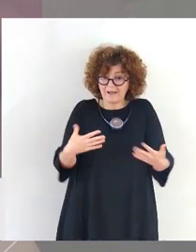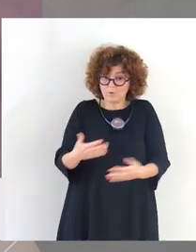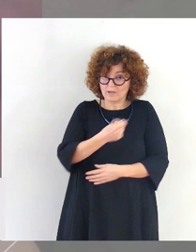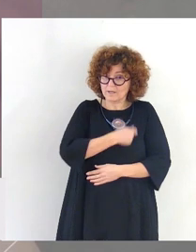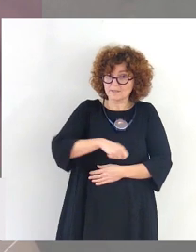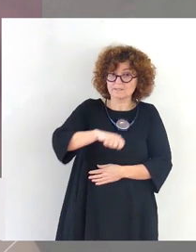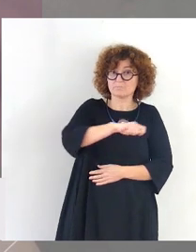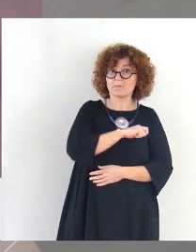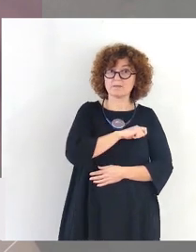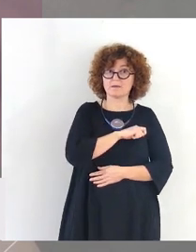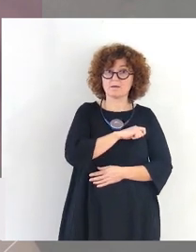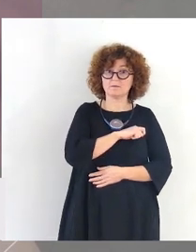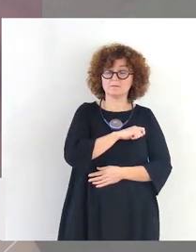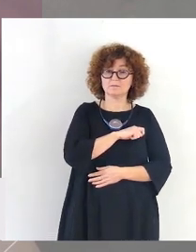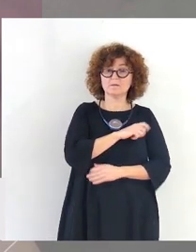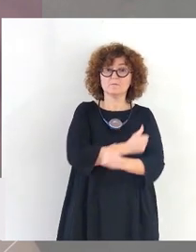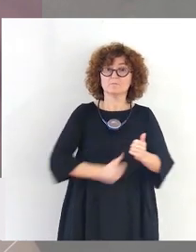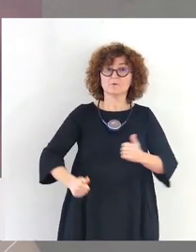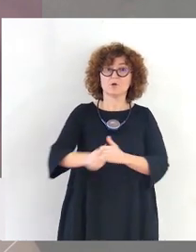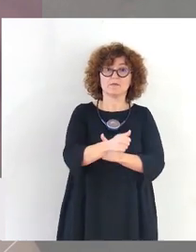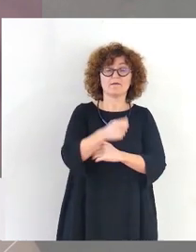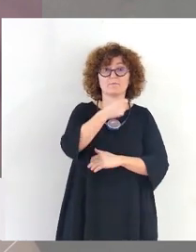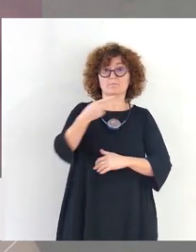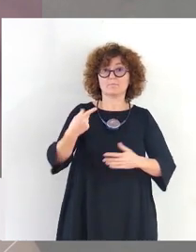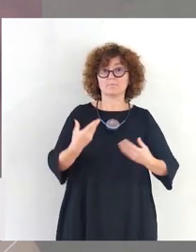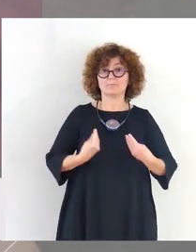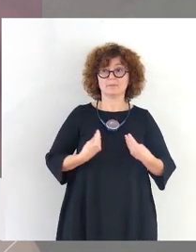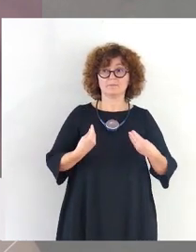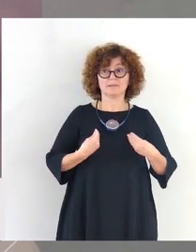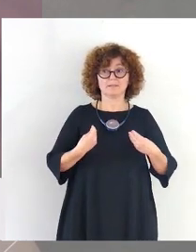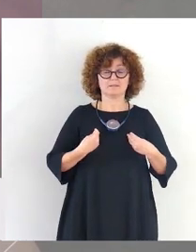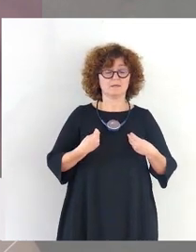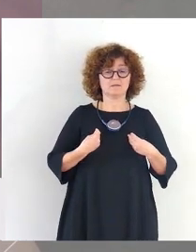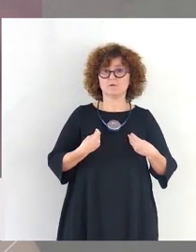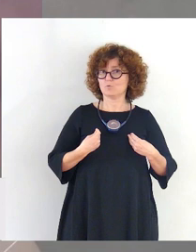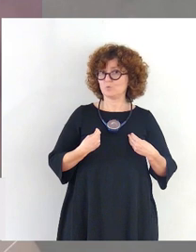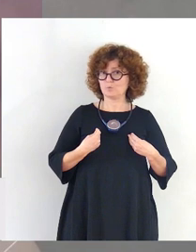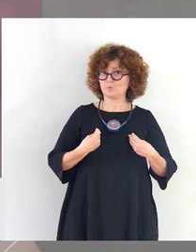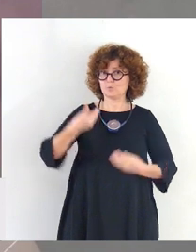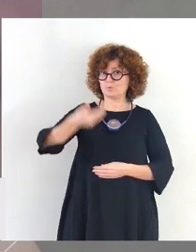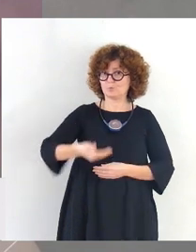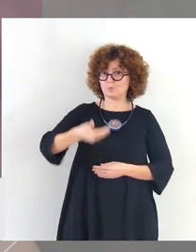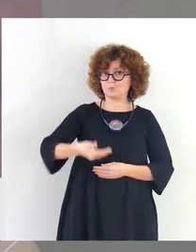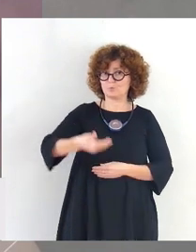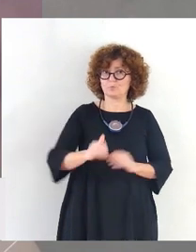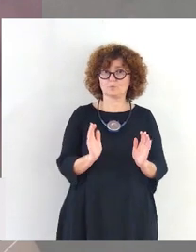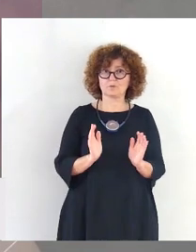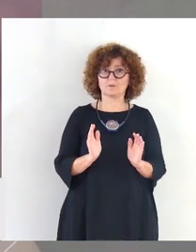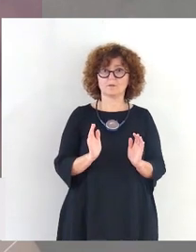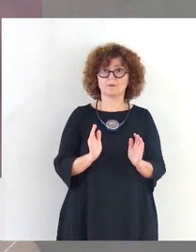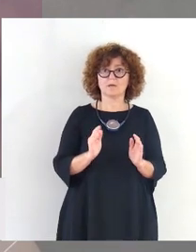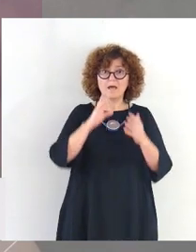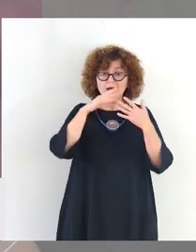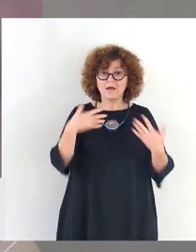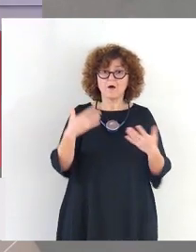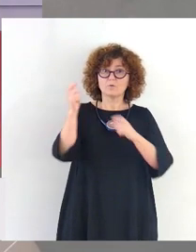la prioridad por ejemplo de la viv Es realmente grave Es decir es que es que en este momento la gente